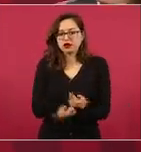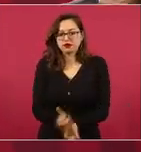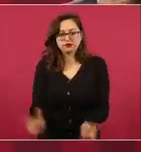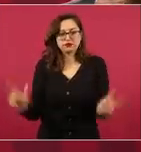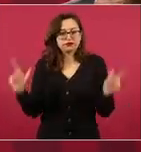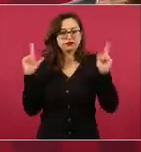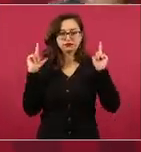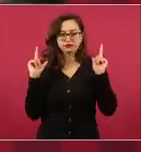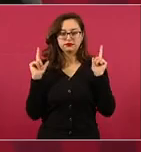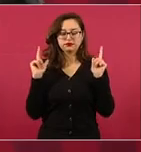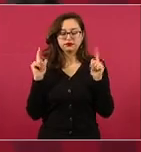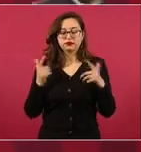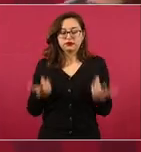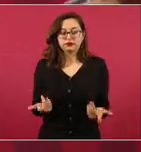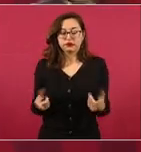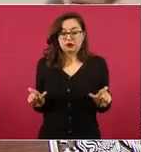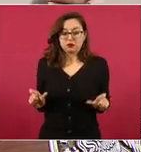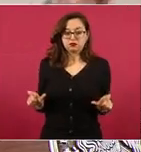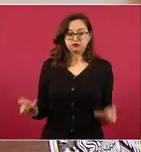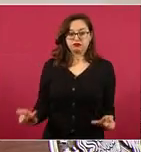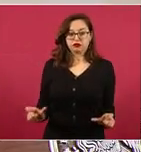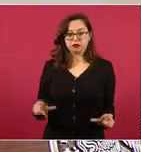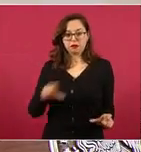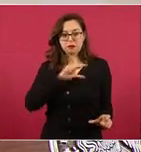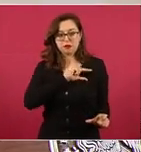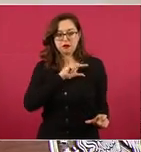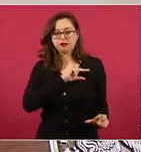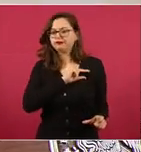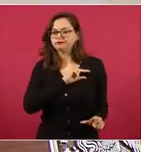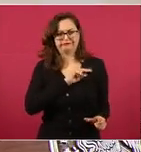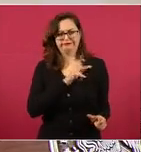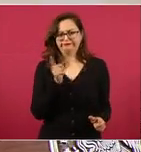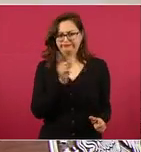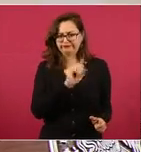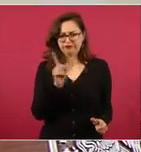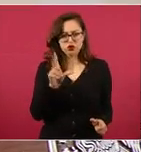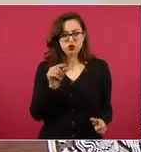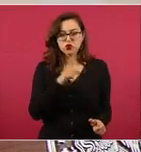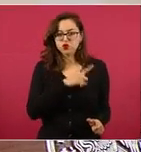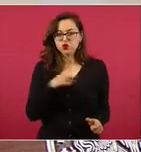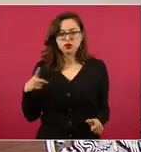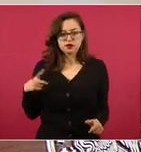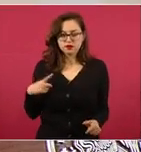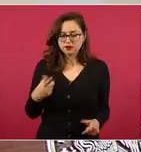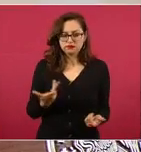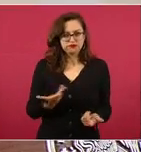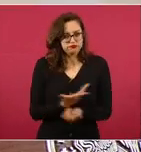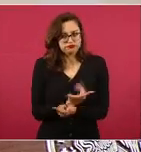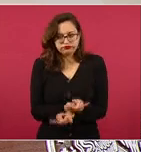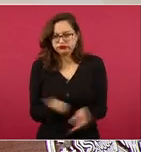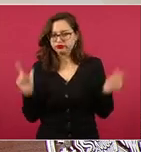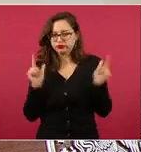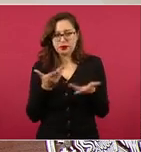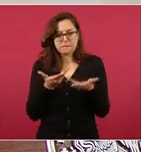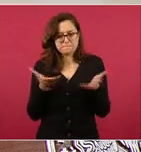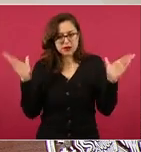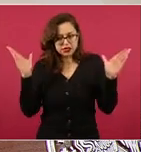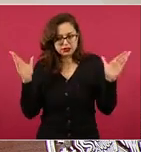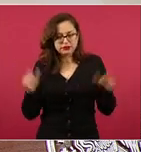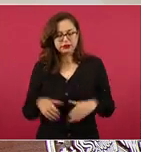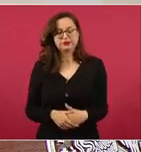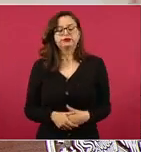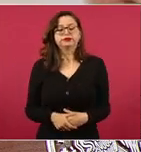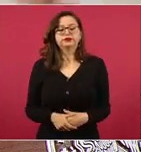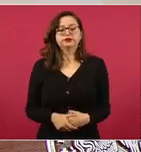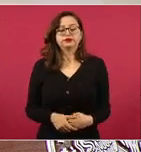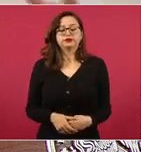playas, que no se sigan privatizando las playas en México. Entonces, con